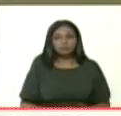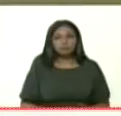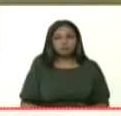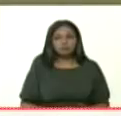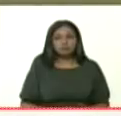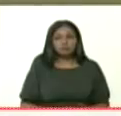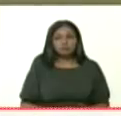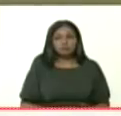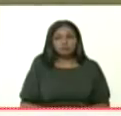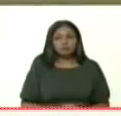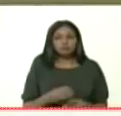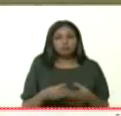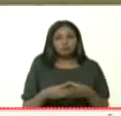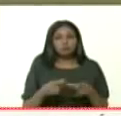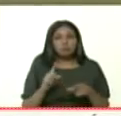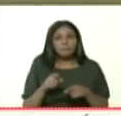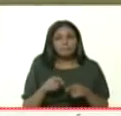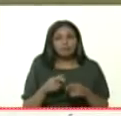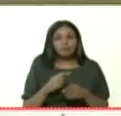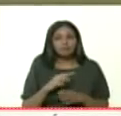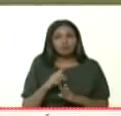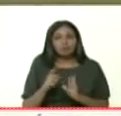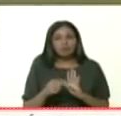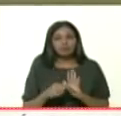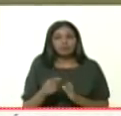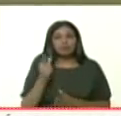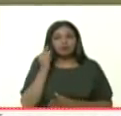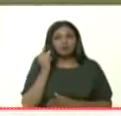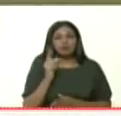la emancipación definitiva de las mujeres,